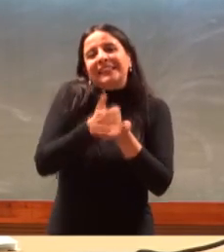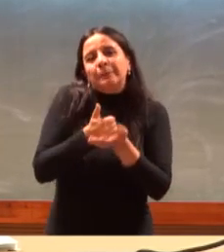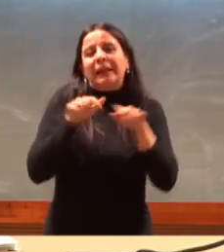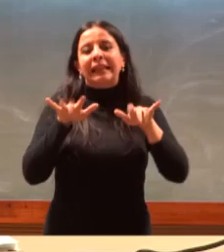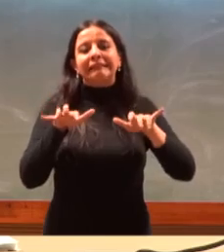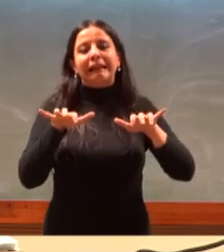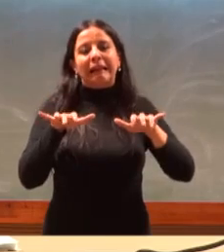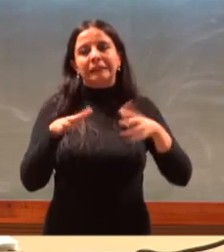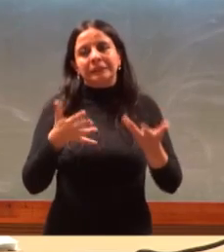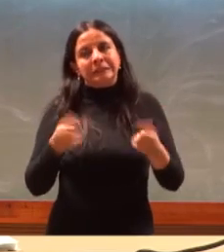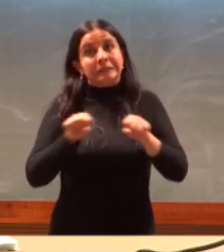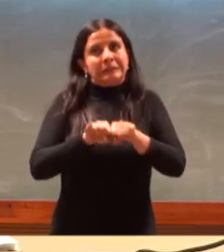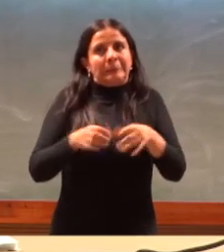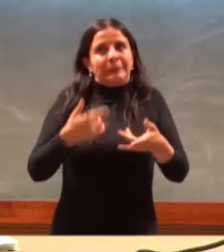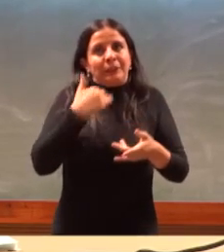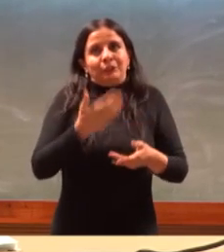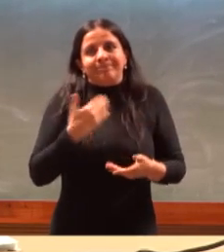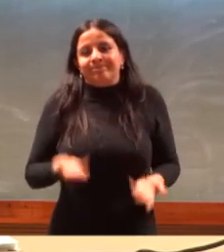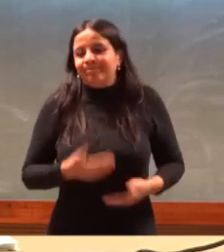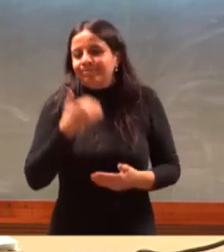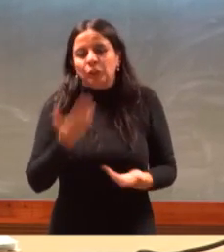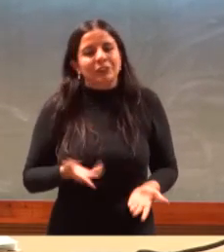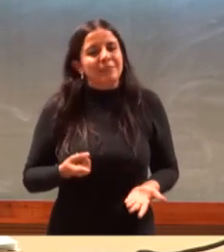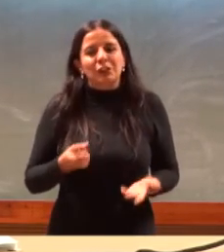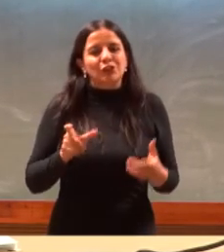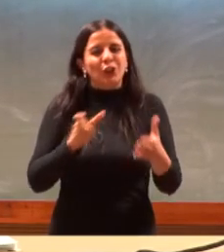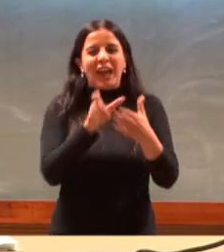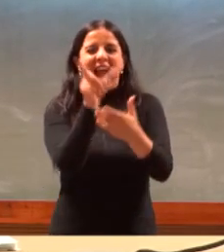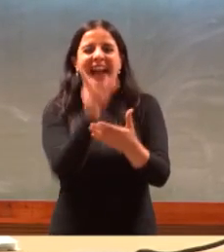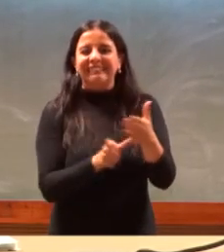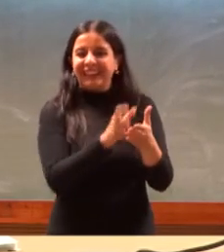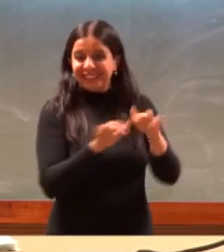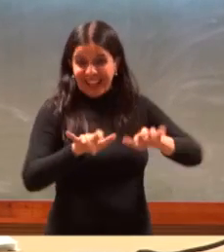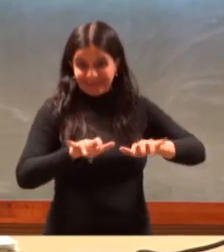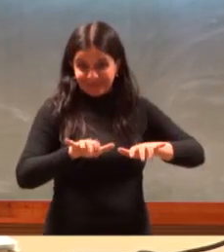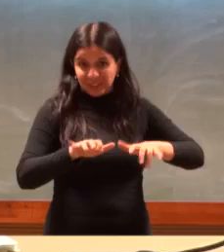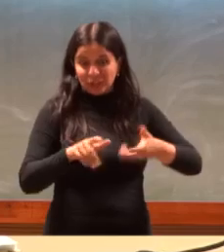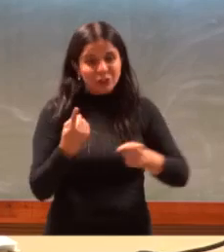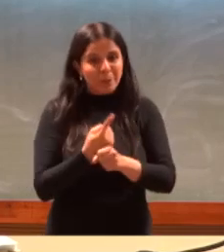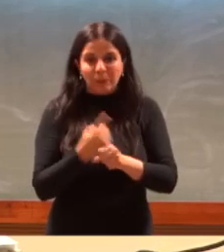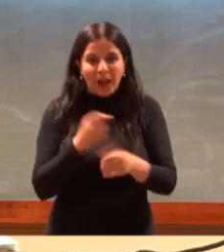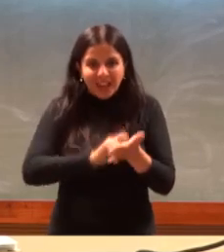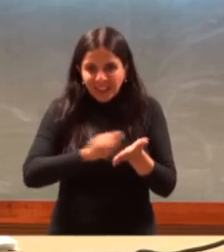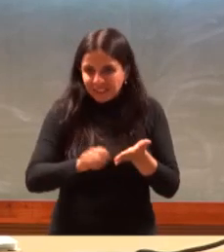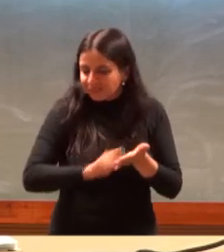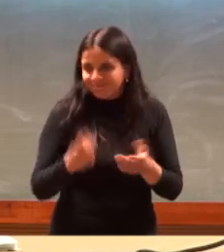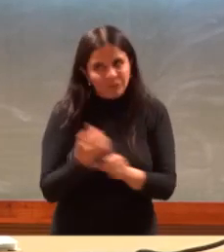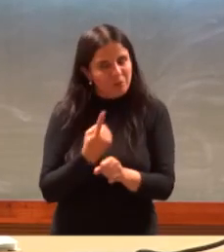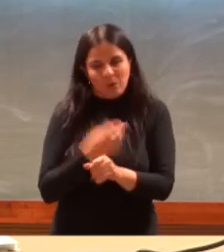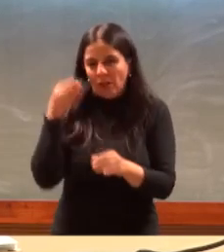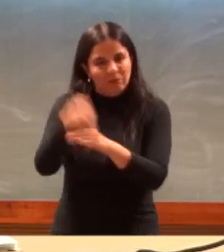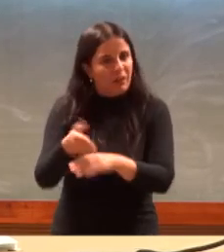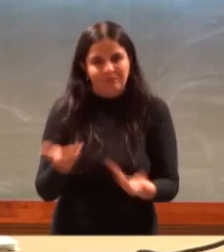cuales un participar y las actas realmente de esas reuniones son muy esquemáticas son muy básicas y realmente no se puede acceder a la información de realmente lo que se está